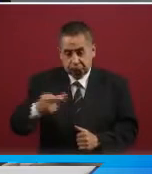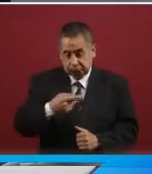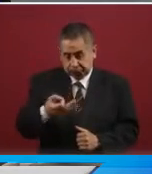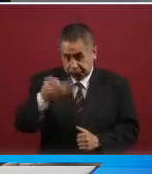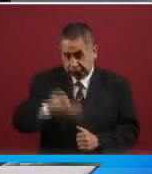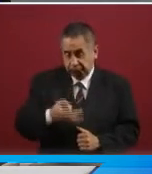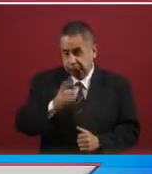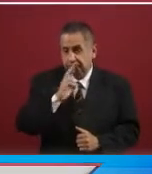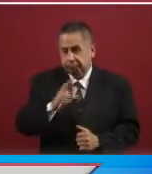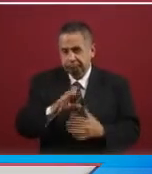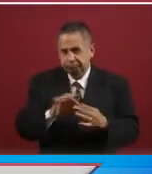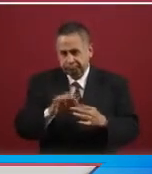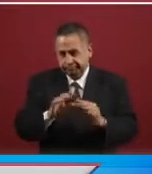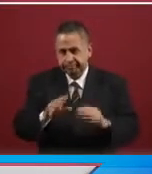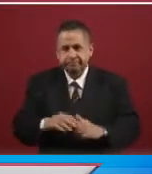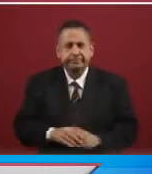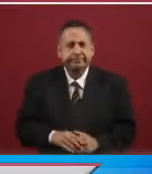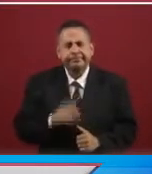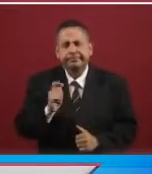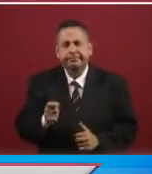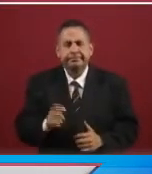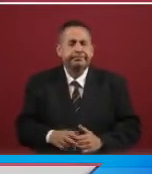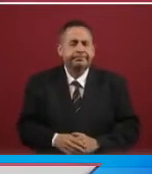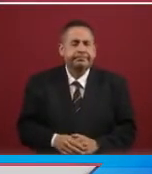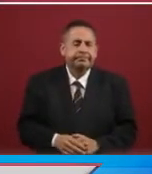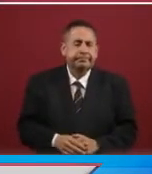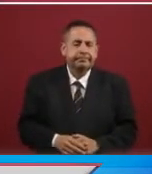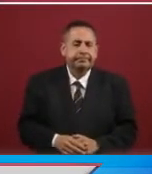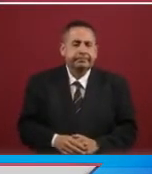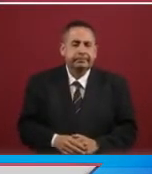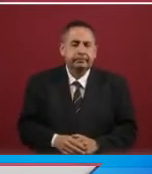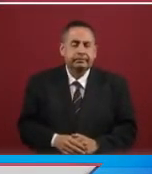pregunta. Es que